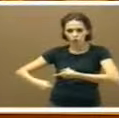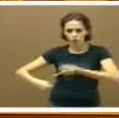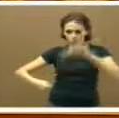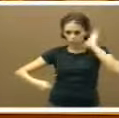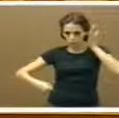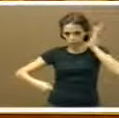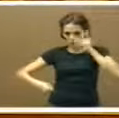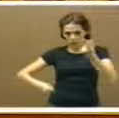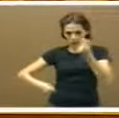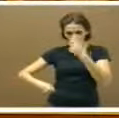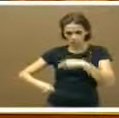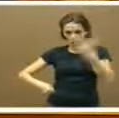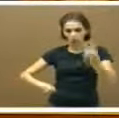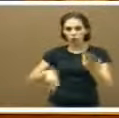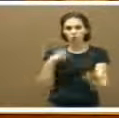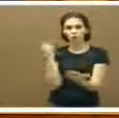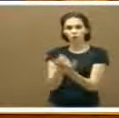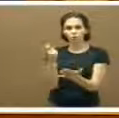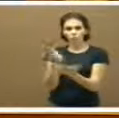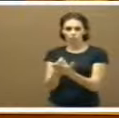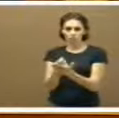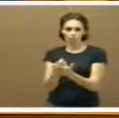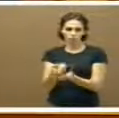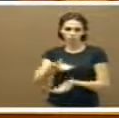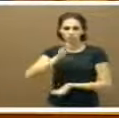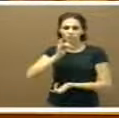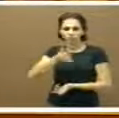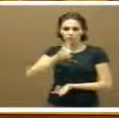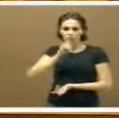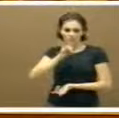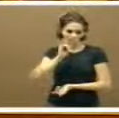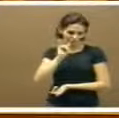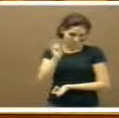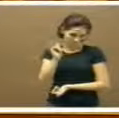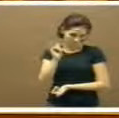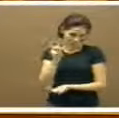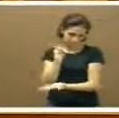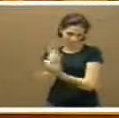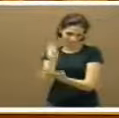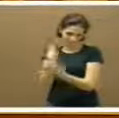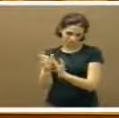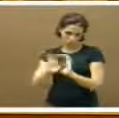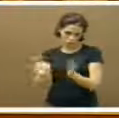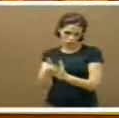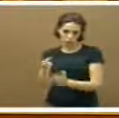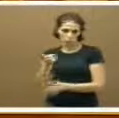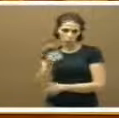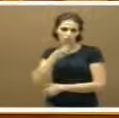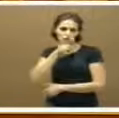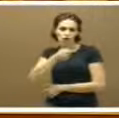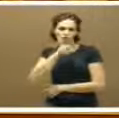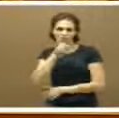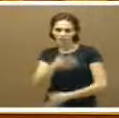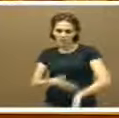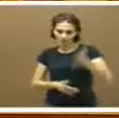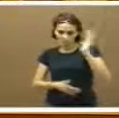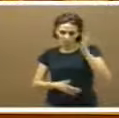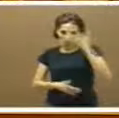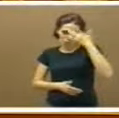O el pago de los chintónic a los diputados de esta Asamblea del Grupo Parlamentario Socialista. Por favor,